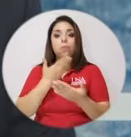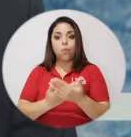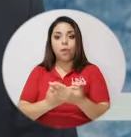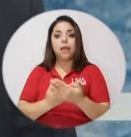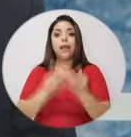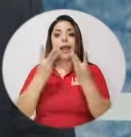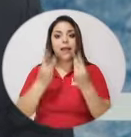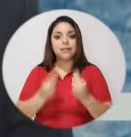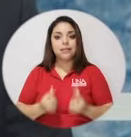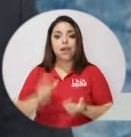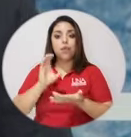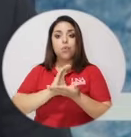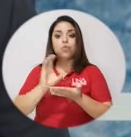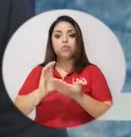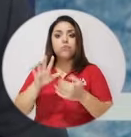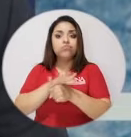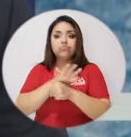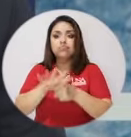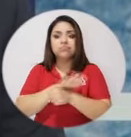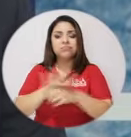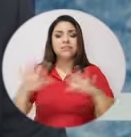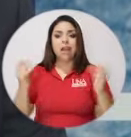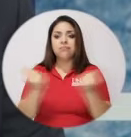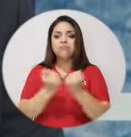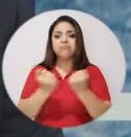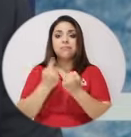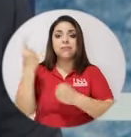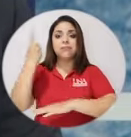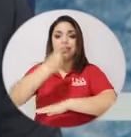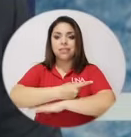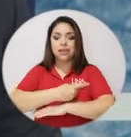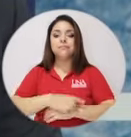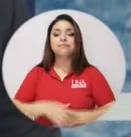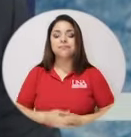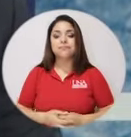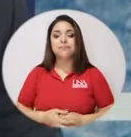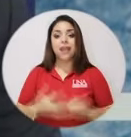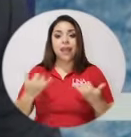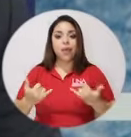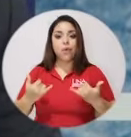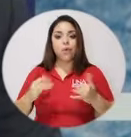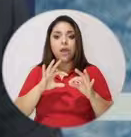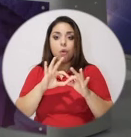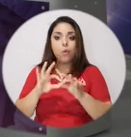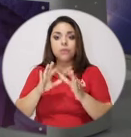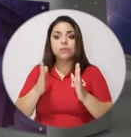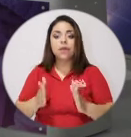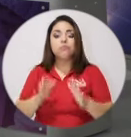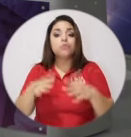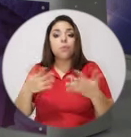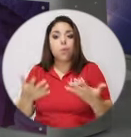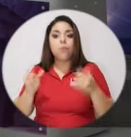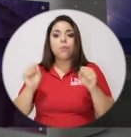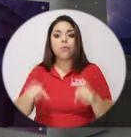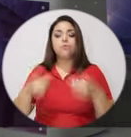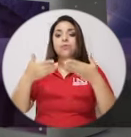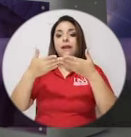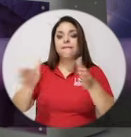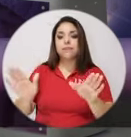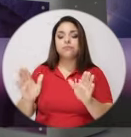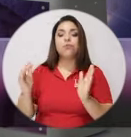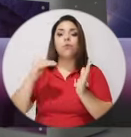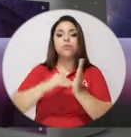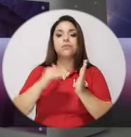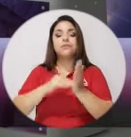muy buena cantidad de cursos y se nos llenaron prácticamente en el primer día. Ahora estamos coordinando para ver de qué manera podemos